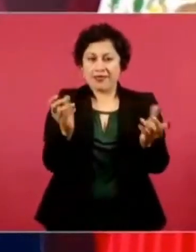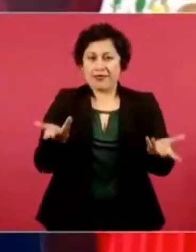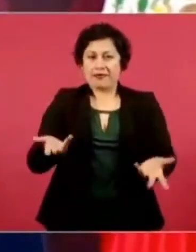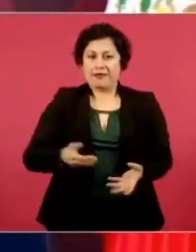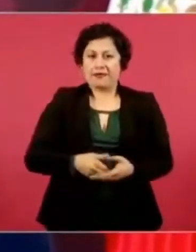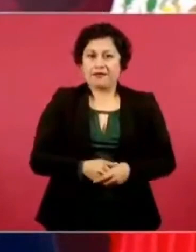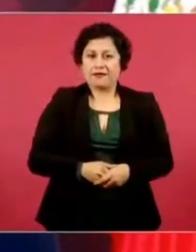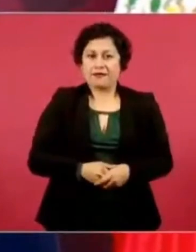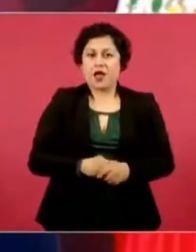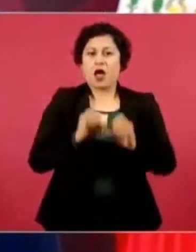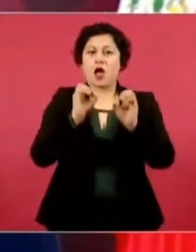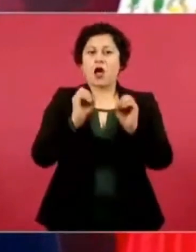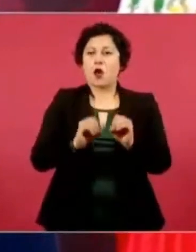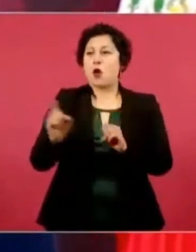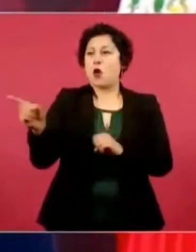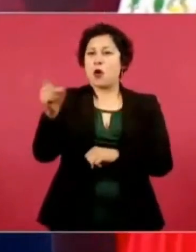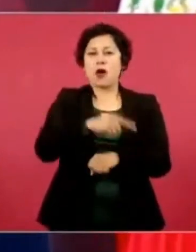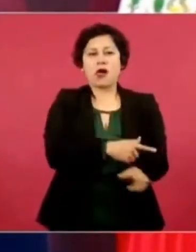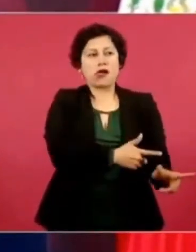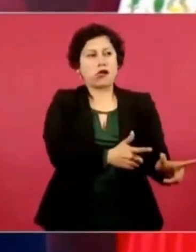ni masacres.